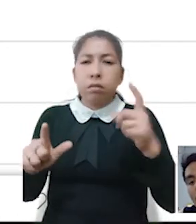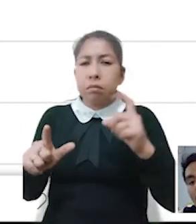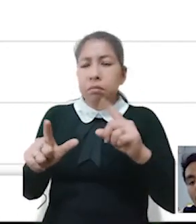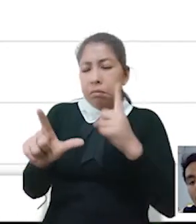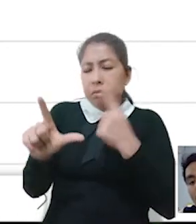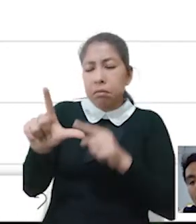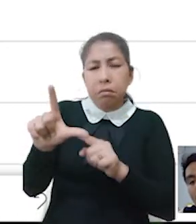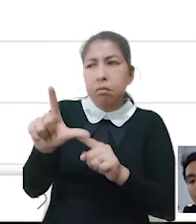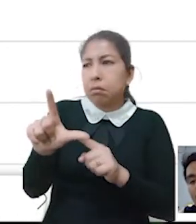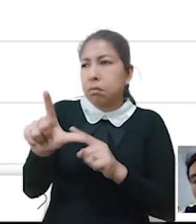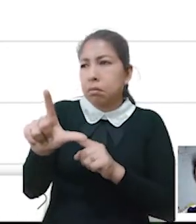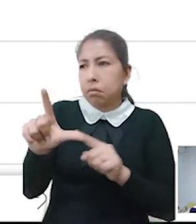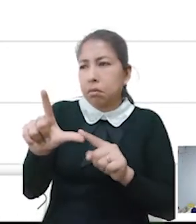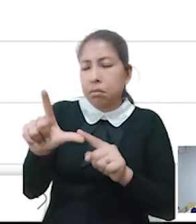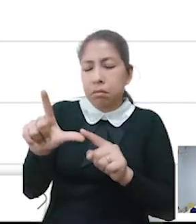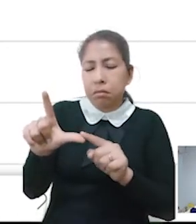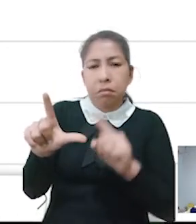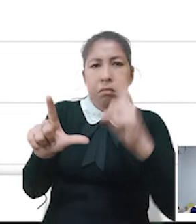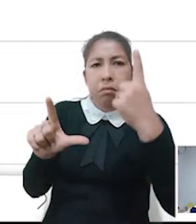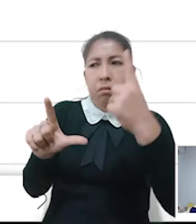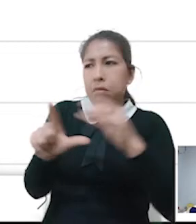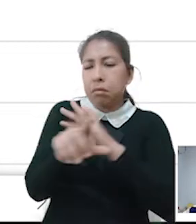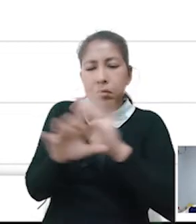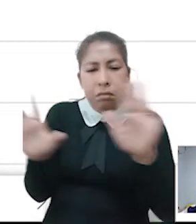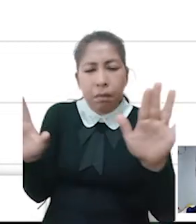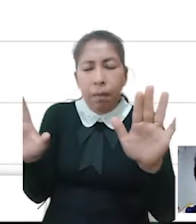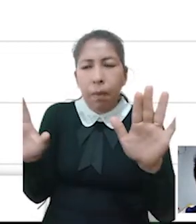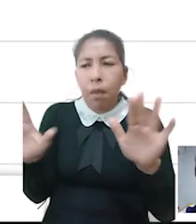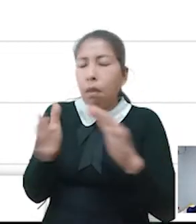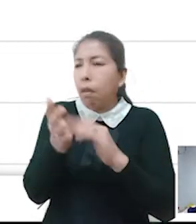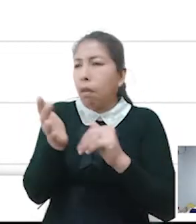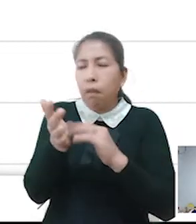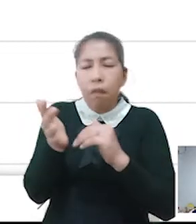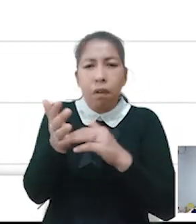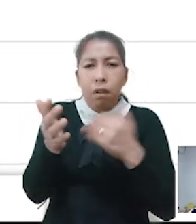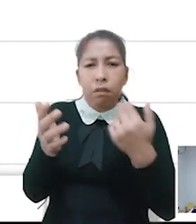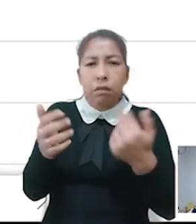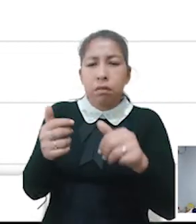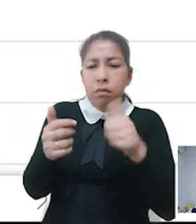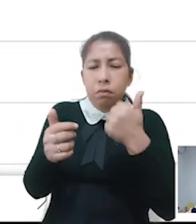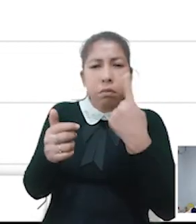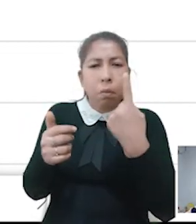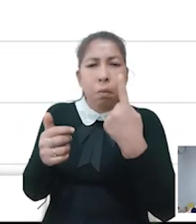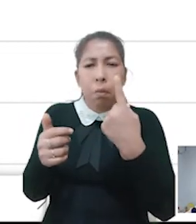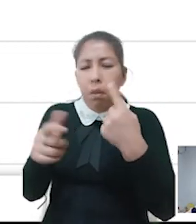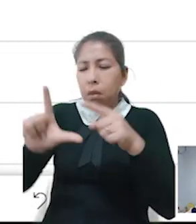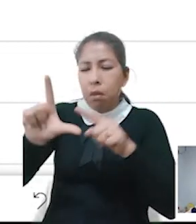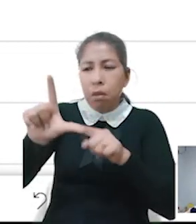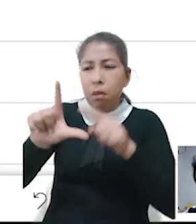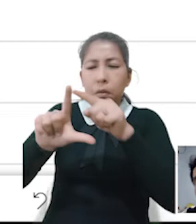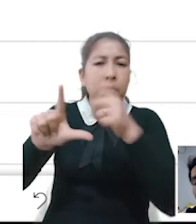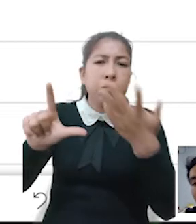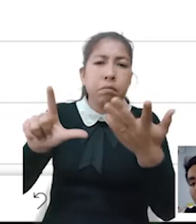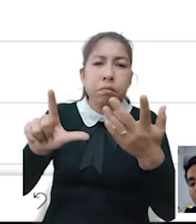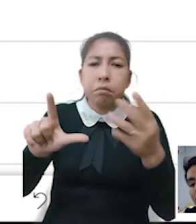la medida del segmento BE, que son 17 metros. Es decir, me falta un dato más.